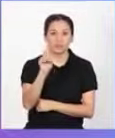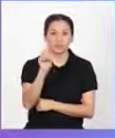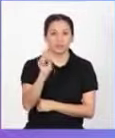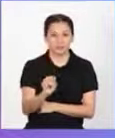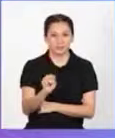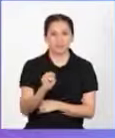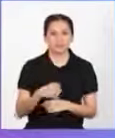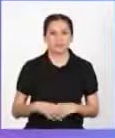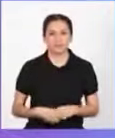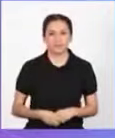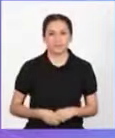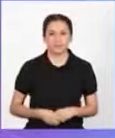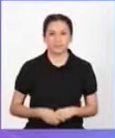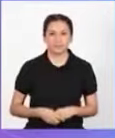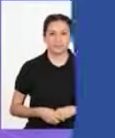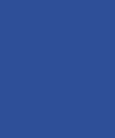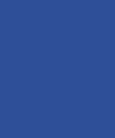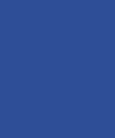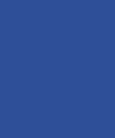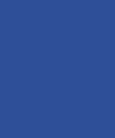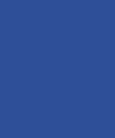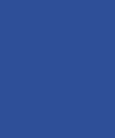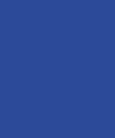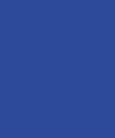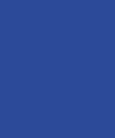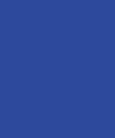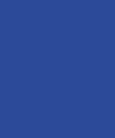2, 1...